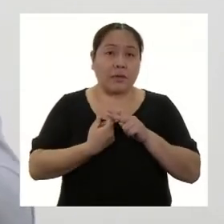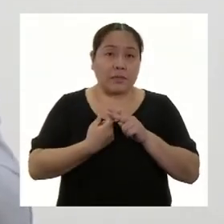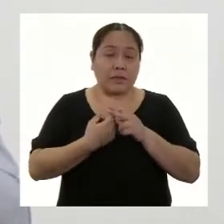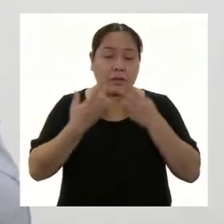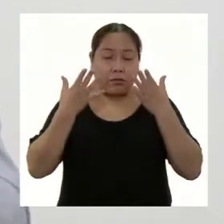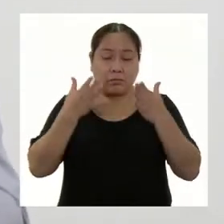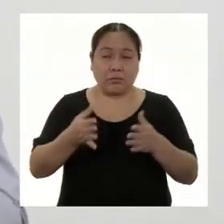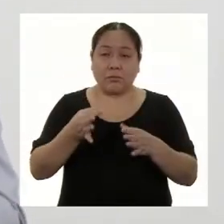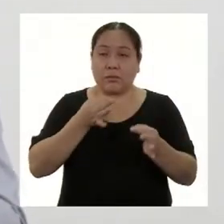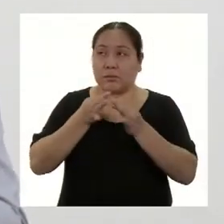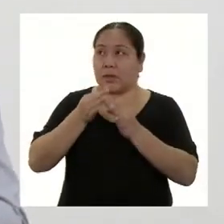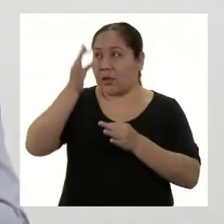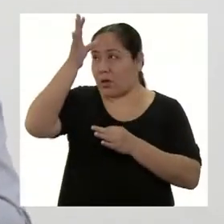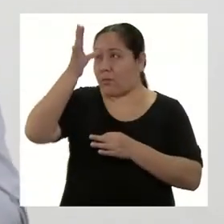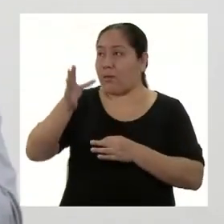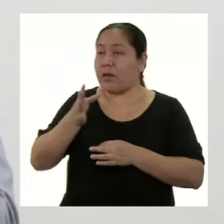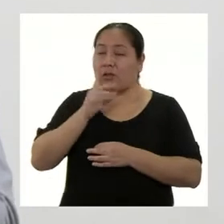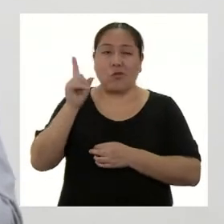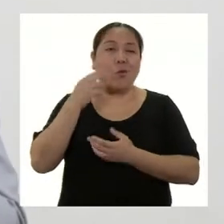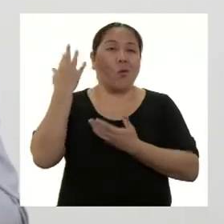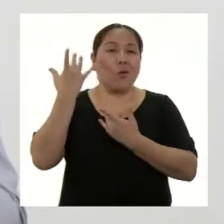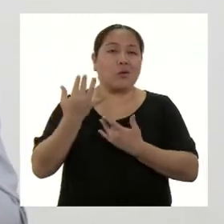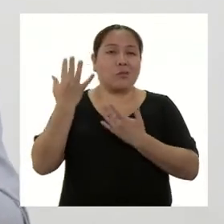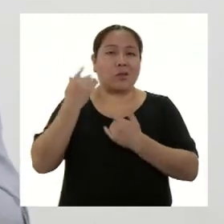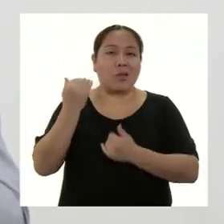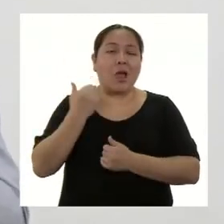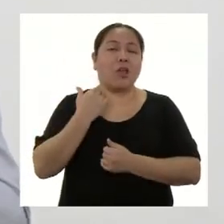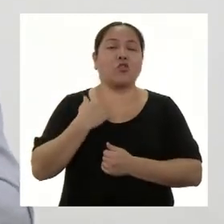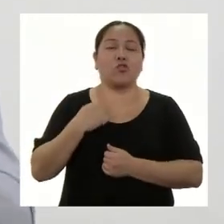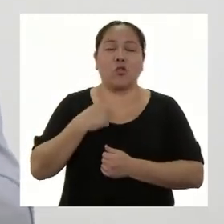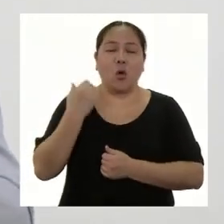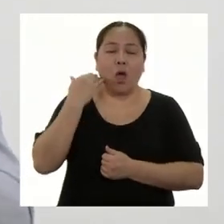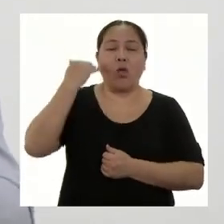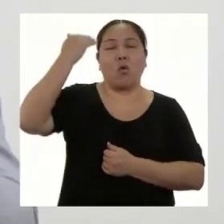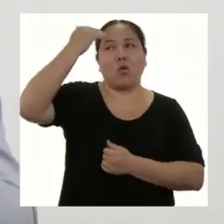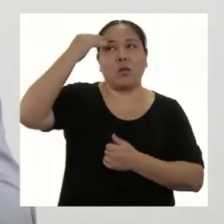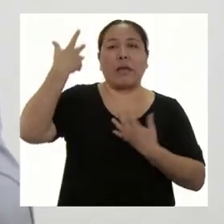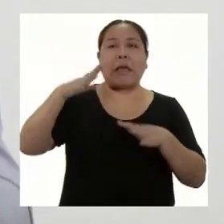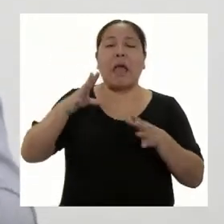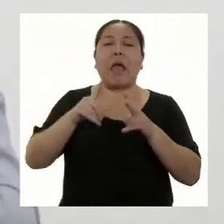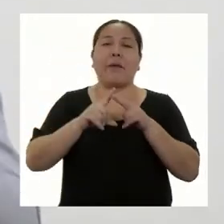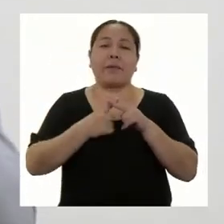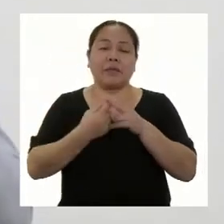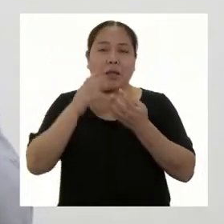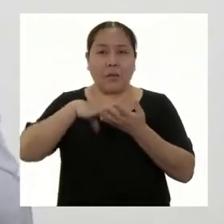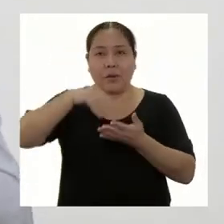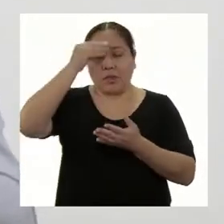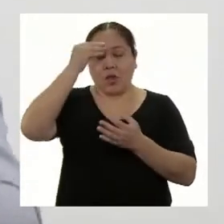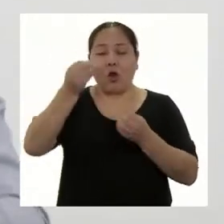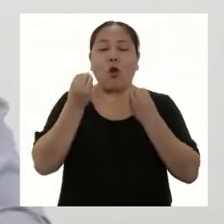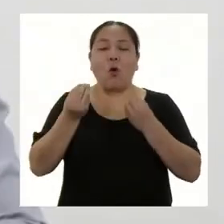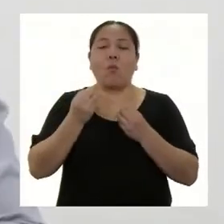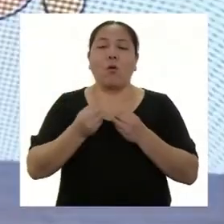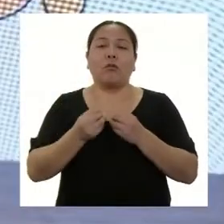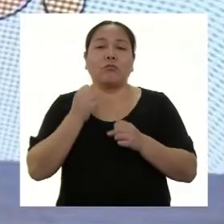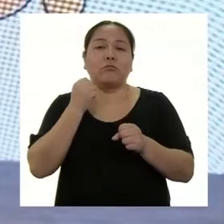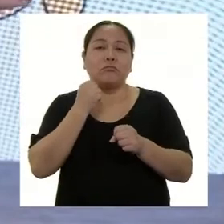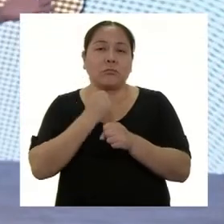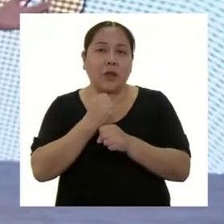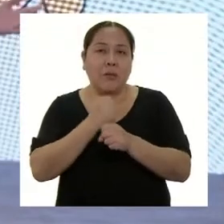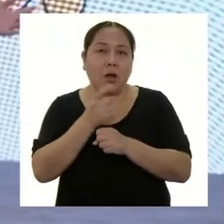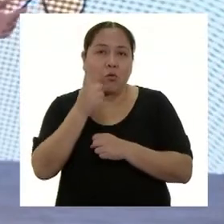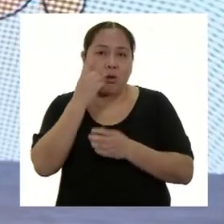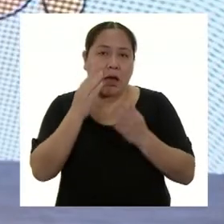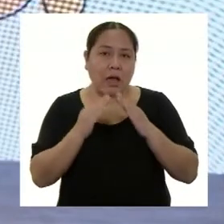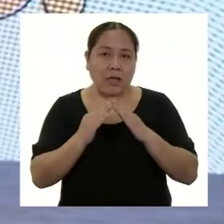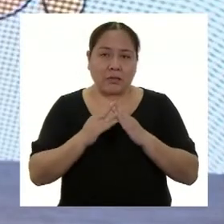hablando con nuestros padres y no esperar a que seamos adultos para recién aprender sobre el manejo de la economía de la casa. Muchas